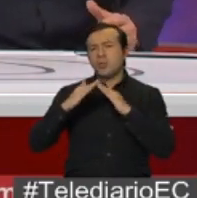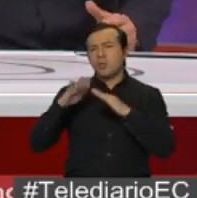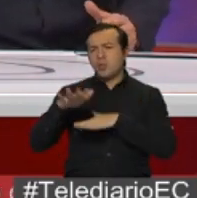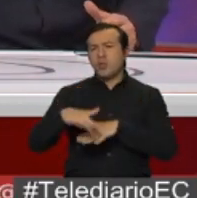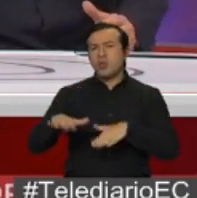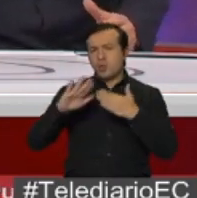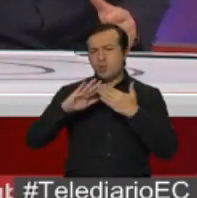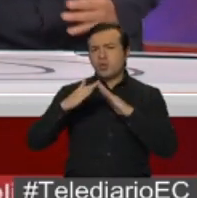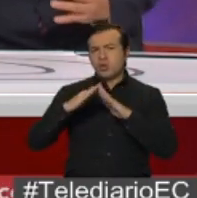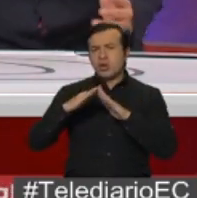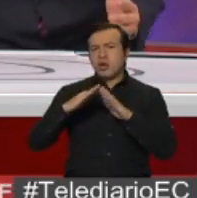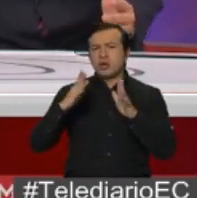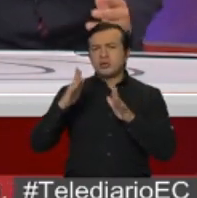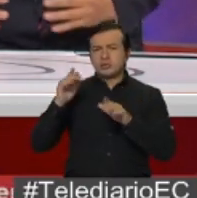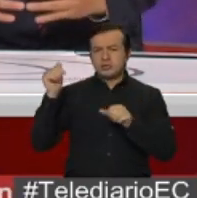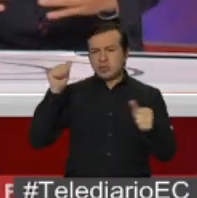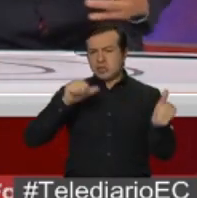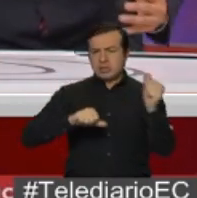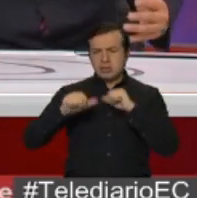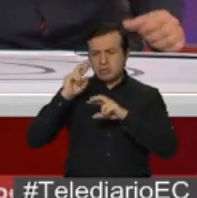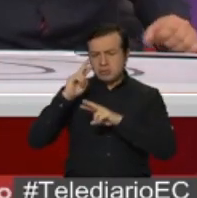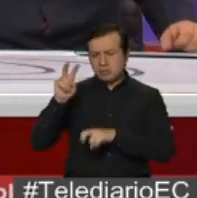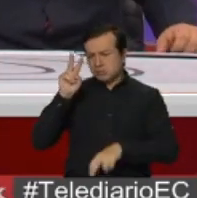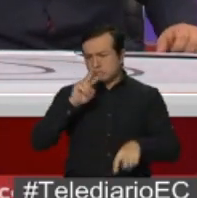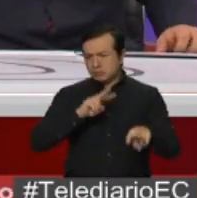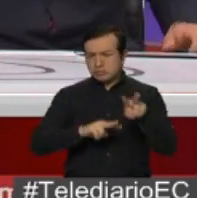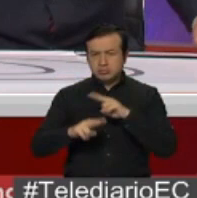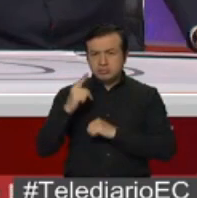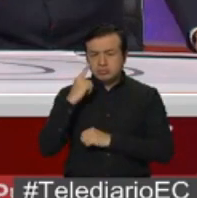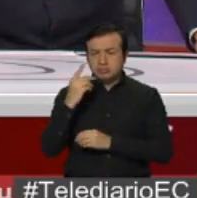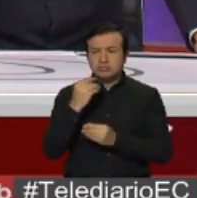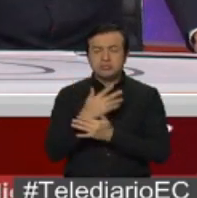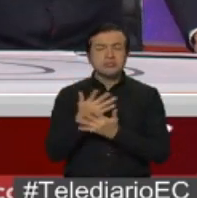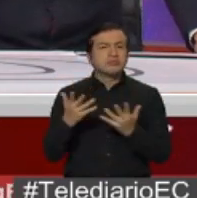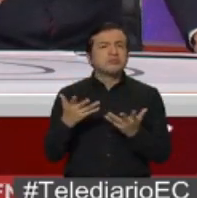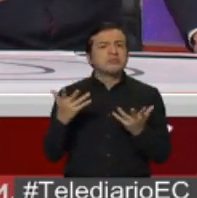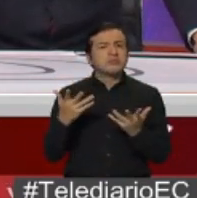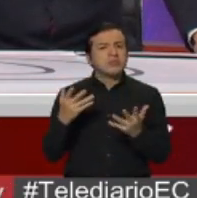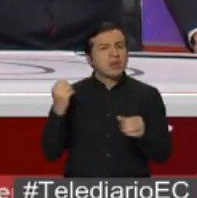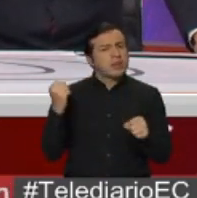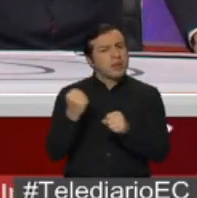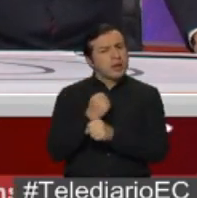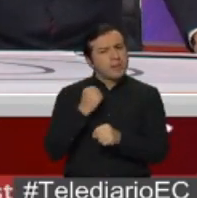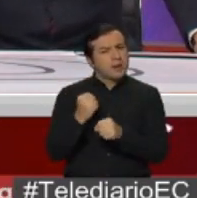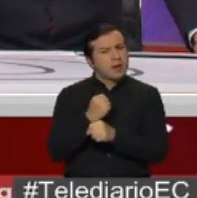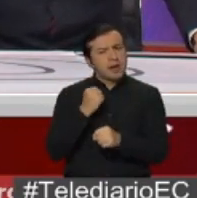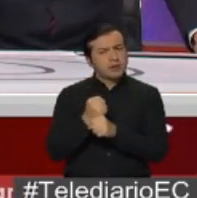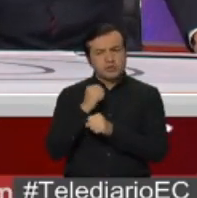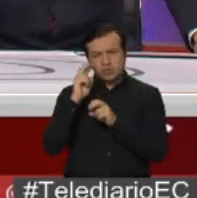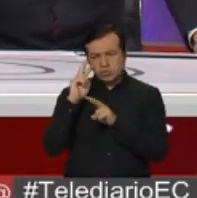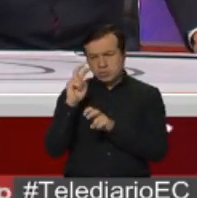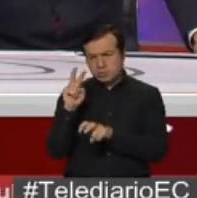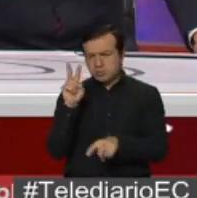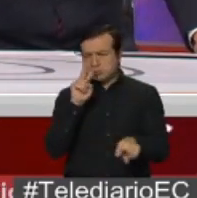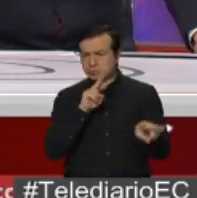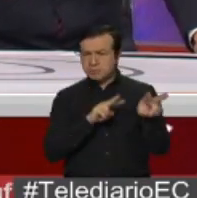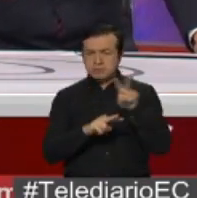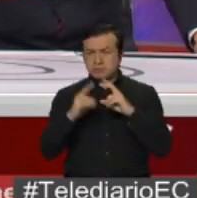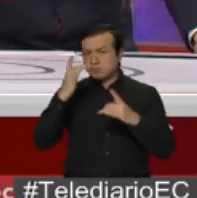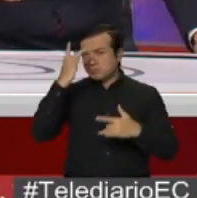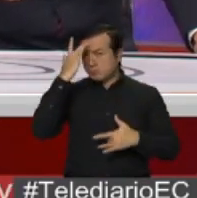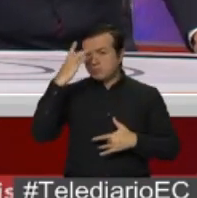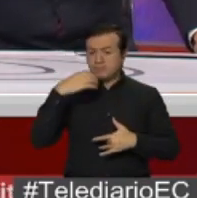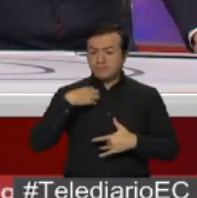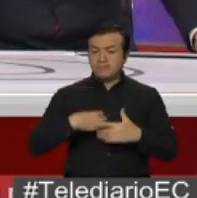está en la medida de lo posible en medio de sus limitaciones y demás trabajando e investigando en torno a la presencia del